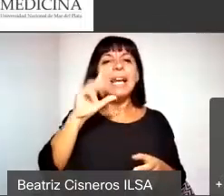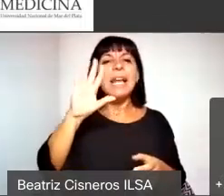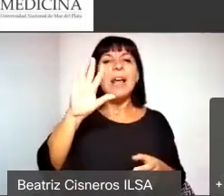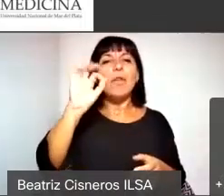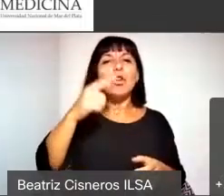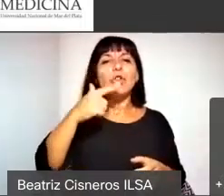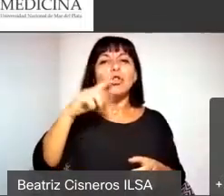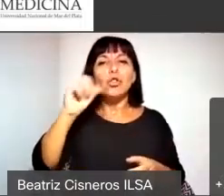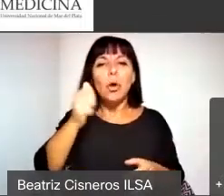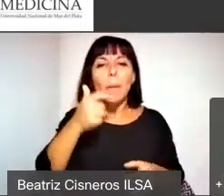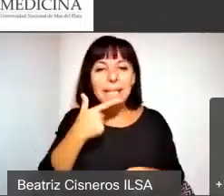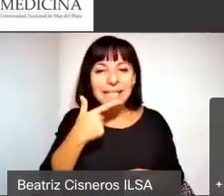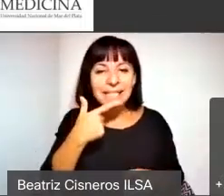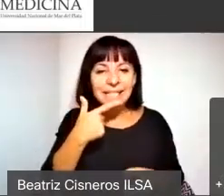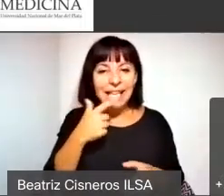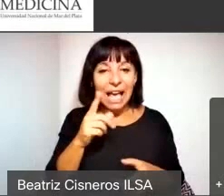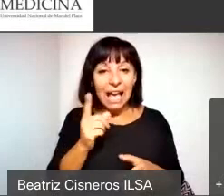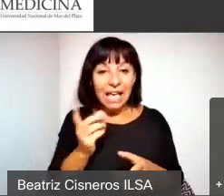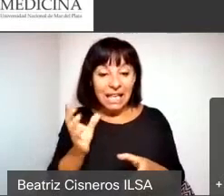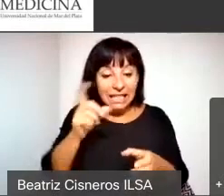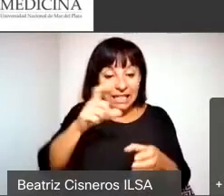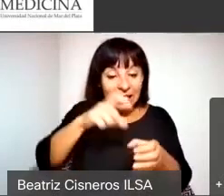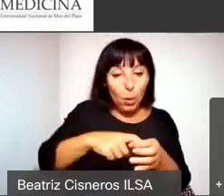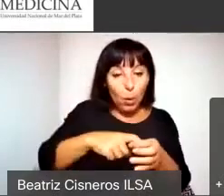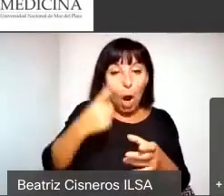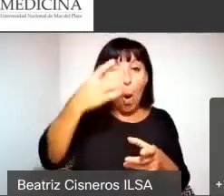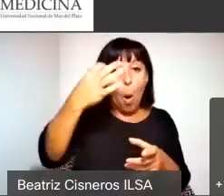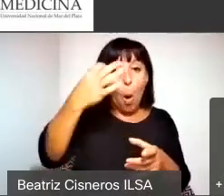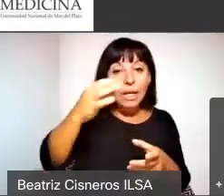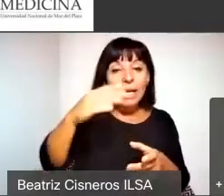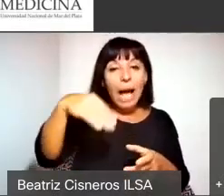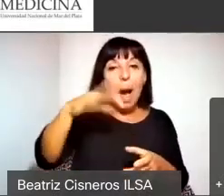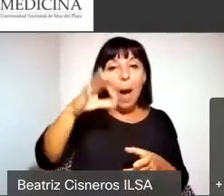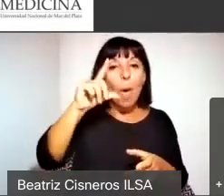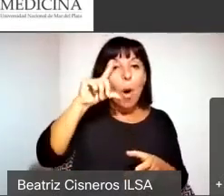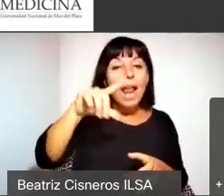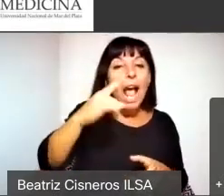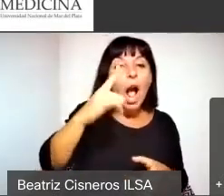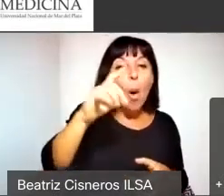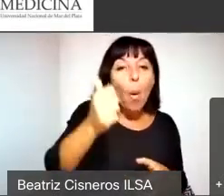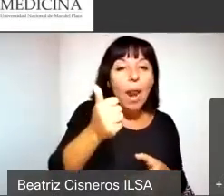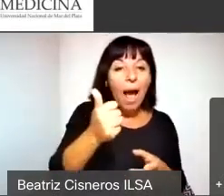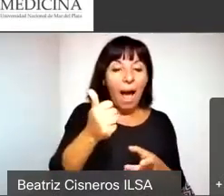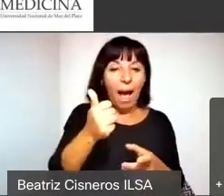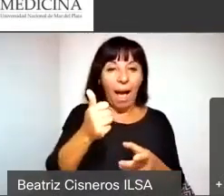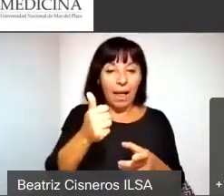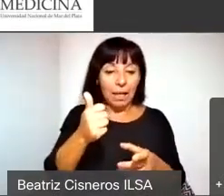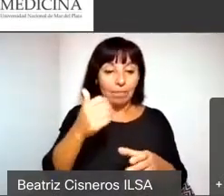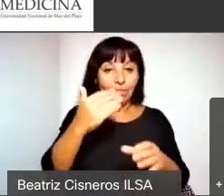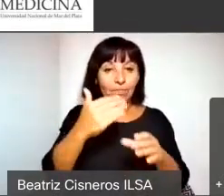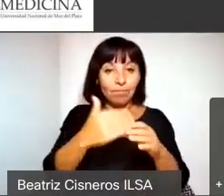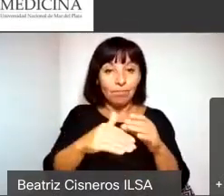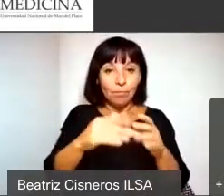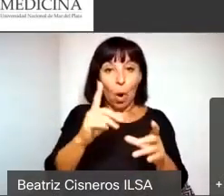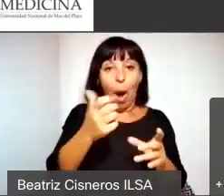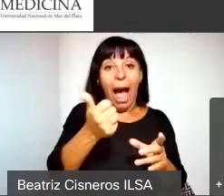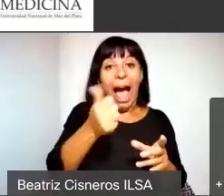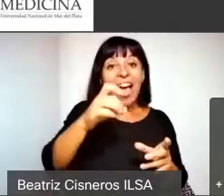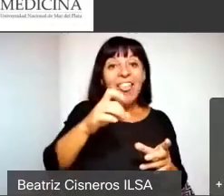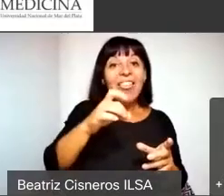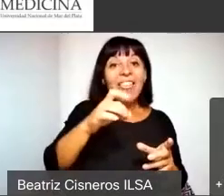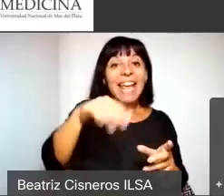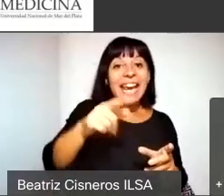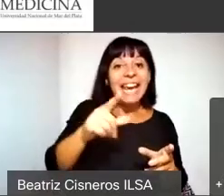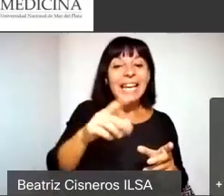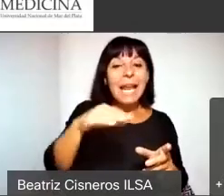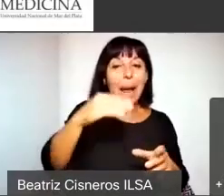una única molécula de ARN mensajero? Porque acá en la imagen de la derecha estamos viendo uno solo que se vincula a un